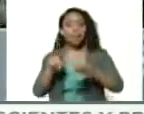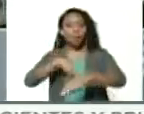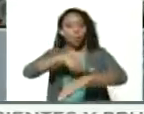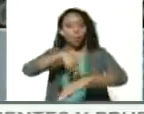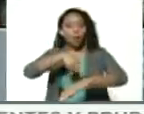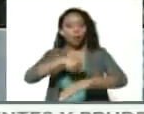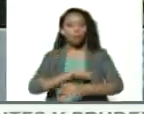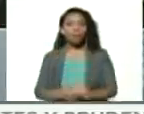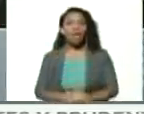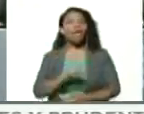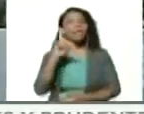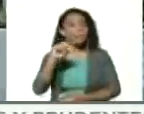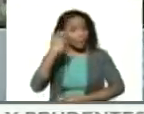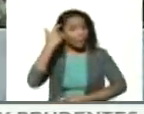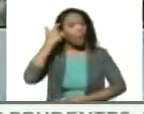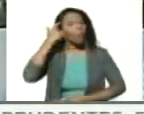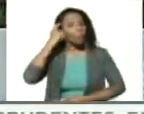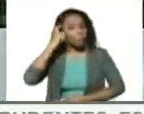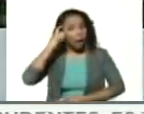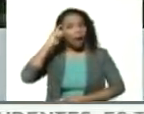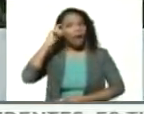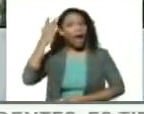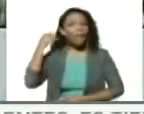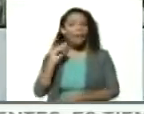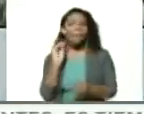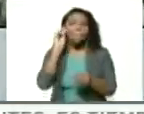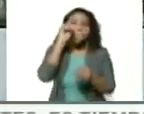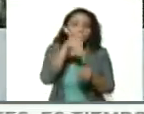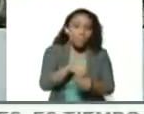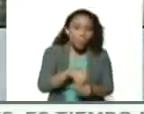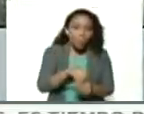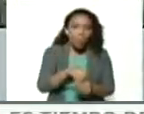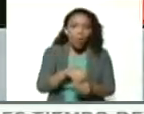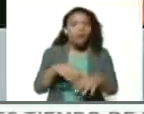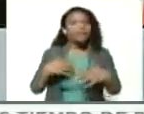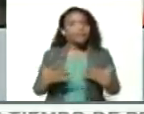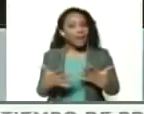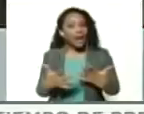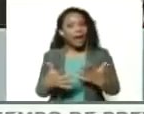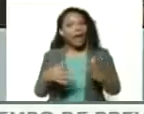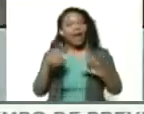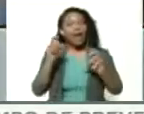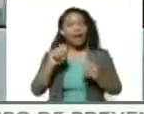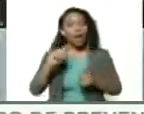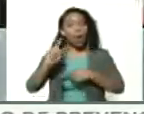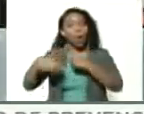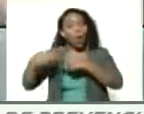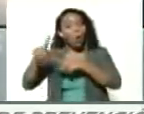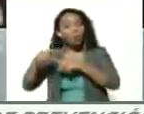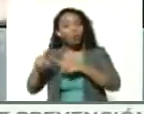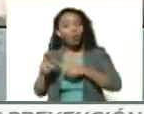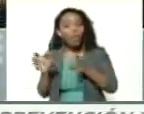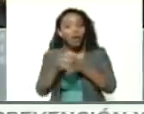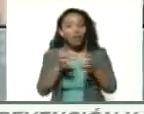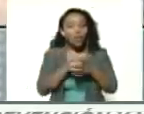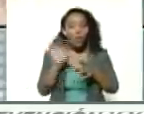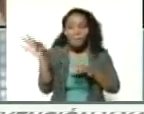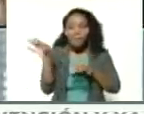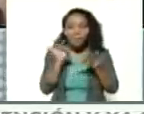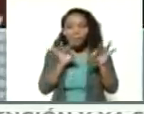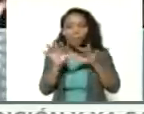También hay que recordar la incorporación de los restos de lo que quedaba del sindicalismo ADECO,